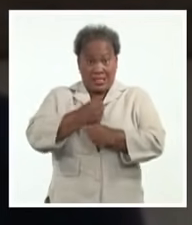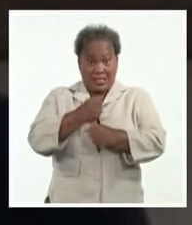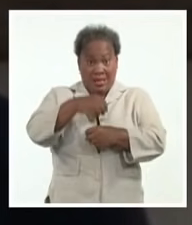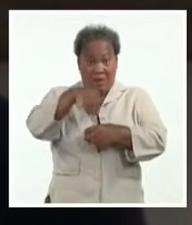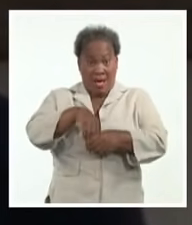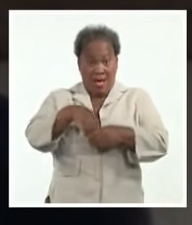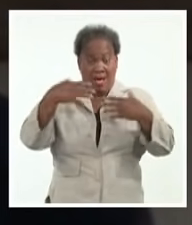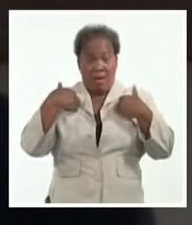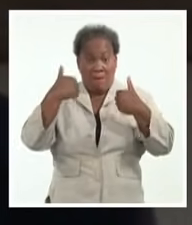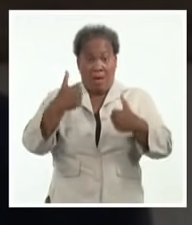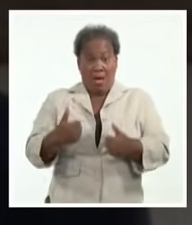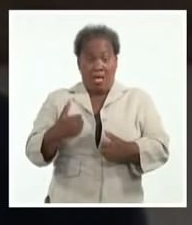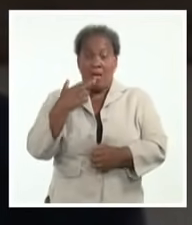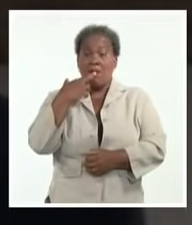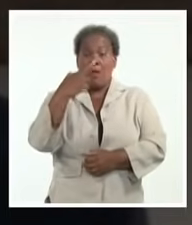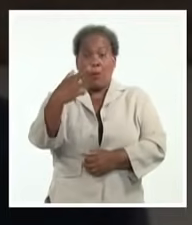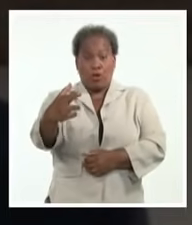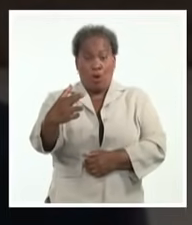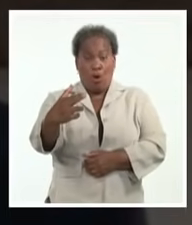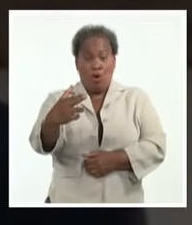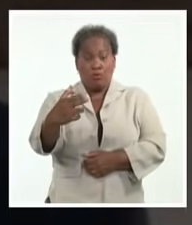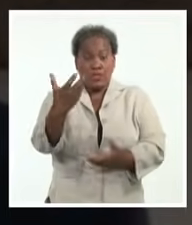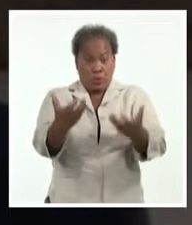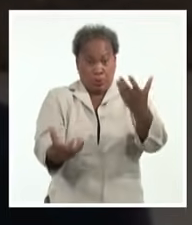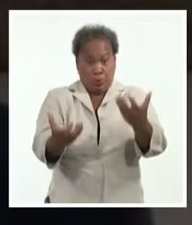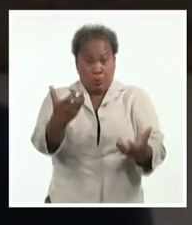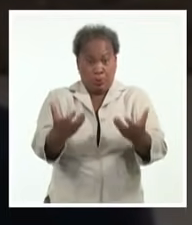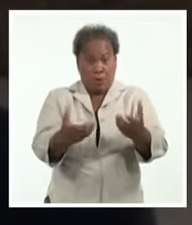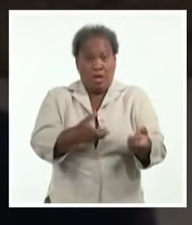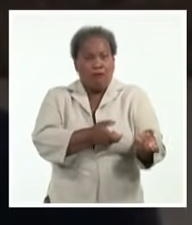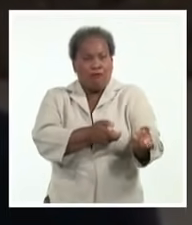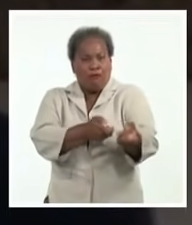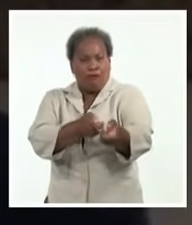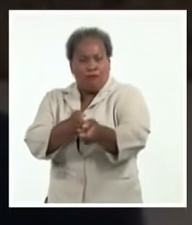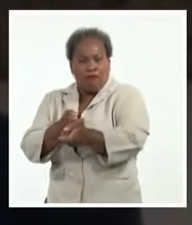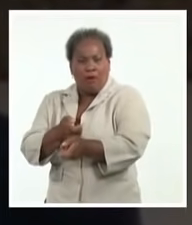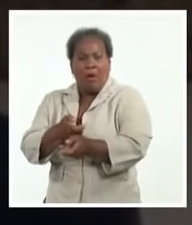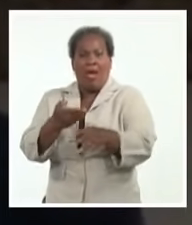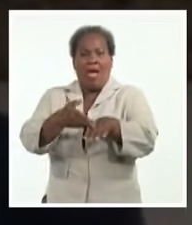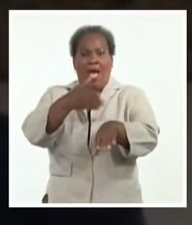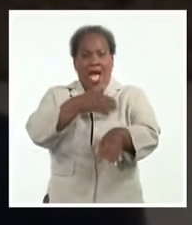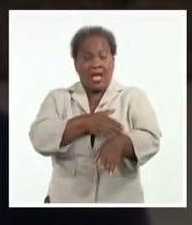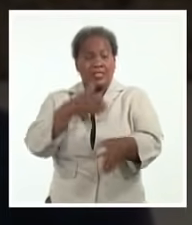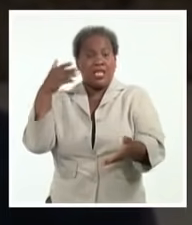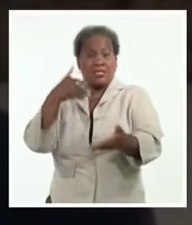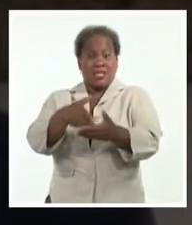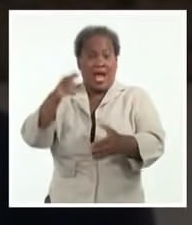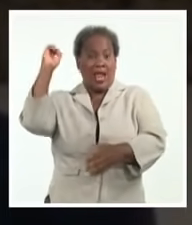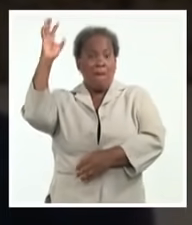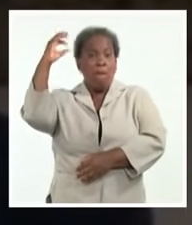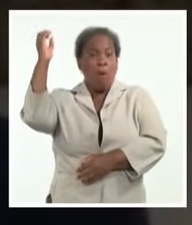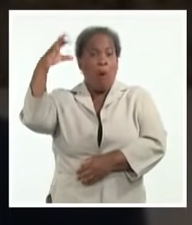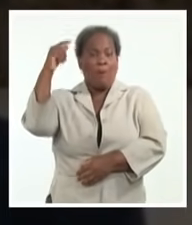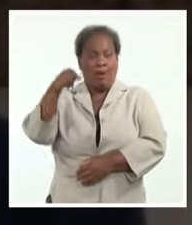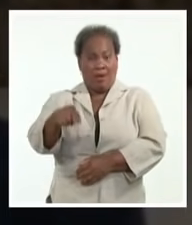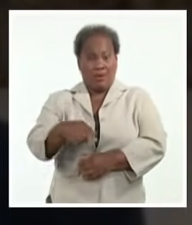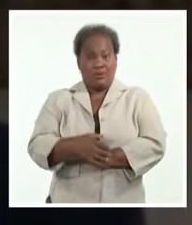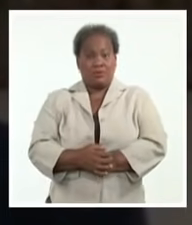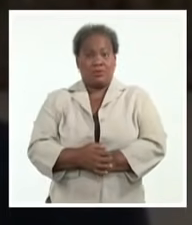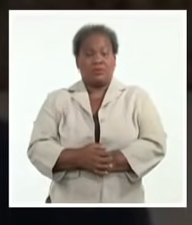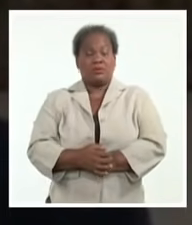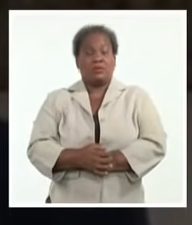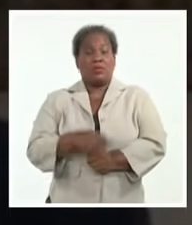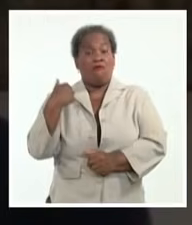respondió, sofocó el incendio, incluso antes de que llegaran los cuerpos de bomberos, que fueron alertados de